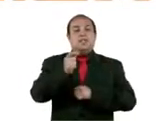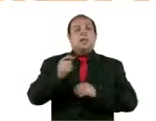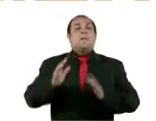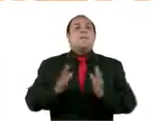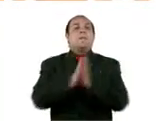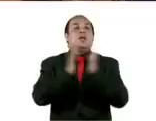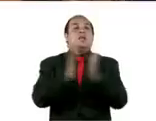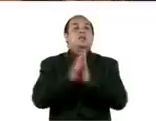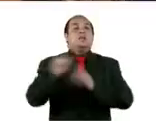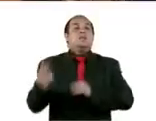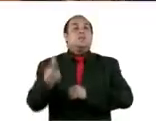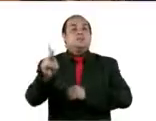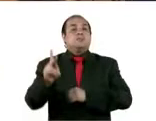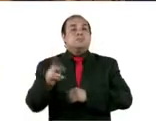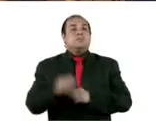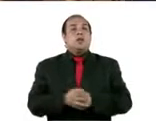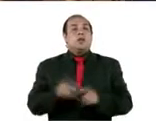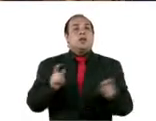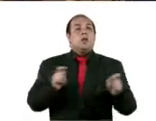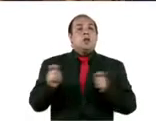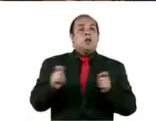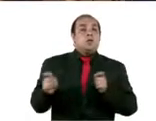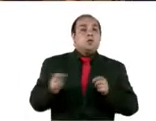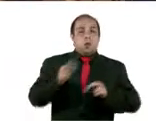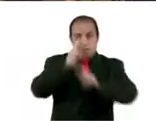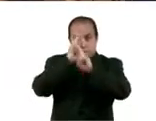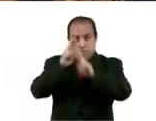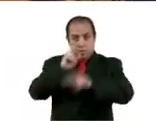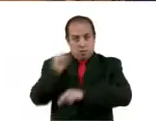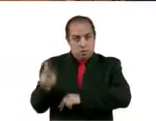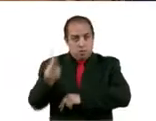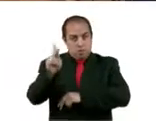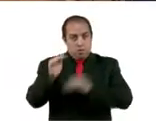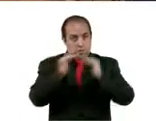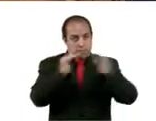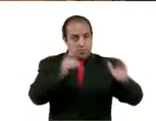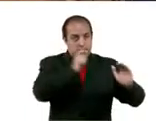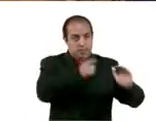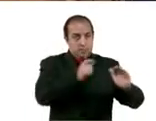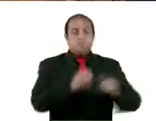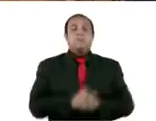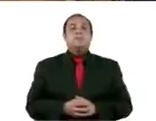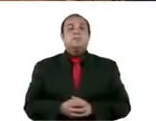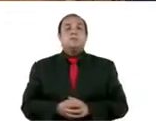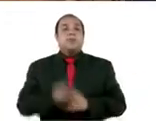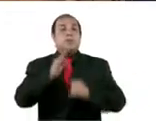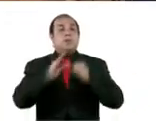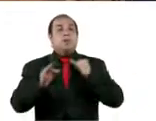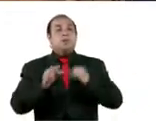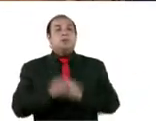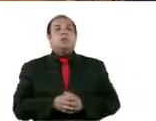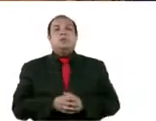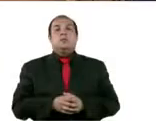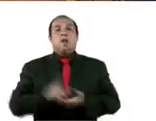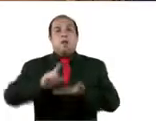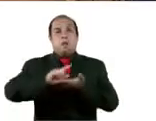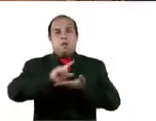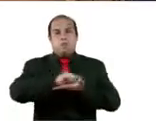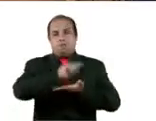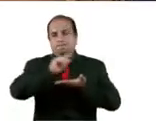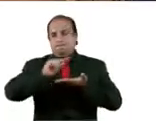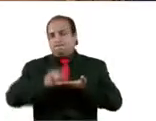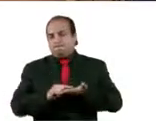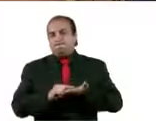pueblo, es la soberanía del pueblo la democracia. Finalmente, doctora, pues en redes sociales está